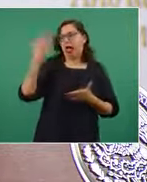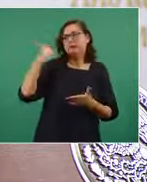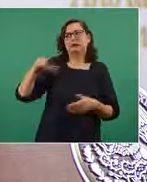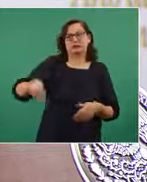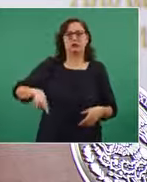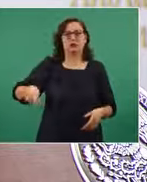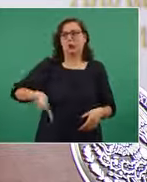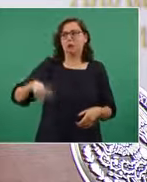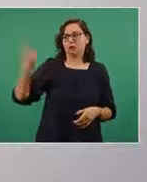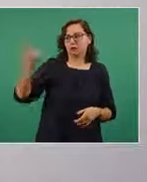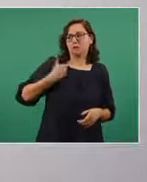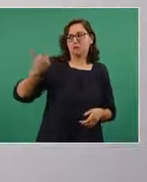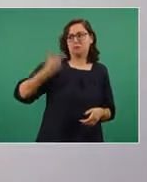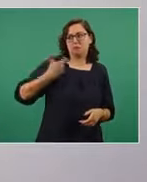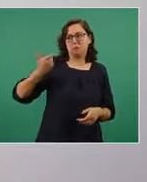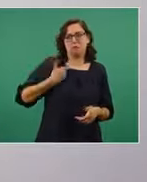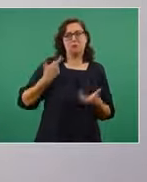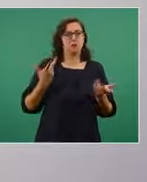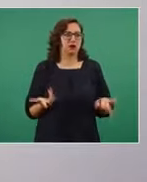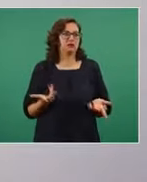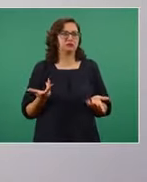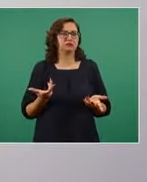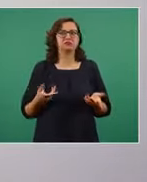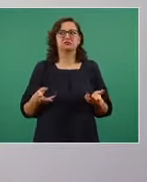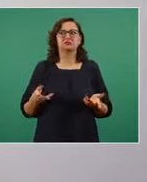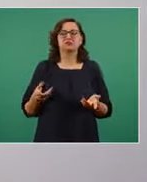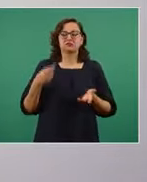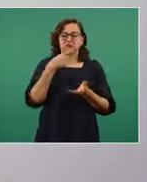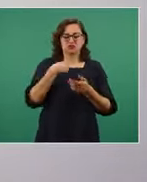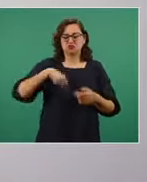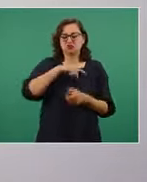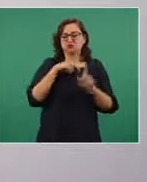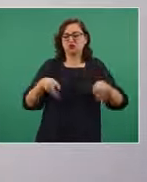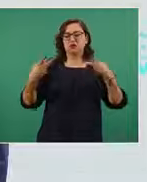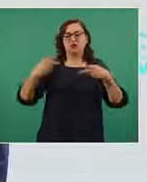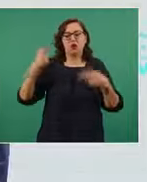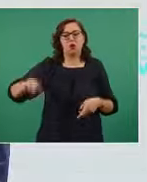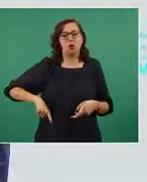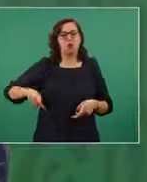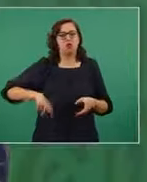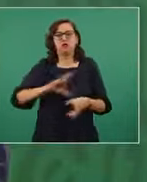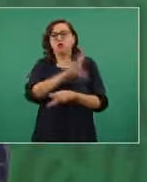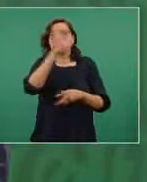que teníamos o ya no tenemos las prebendas que teníamos.